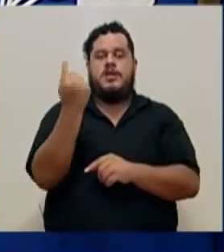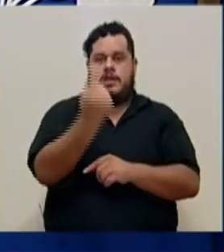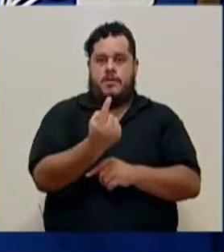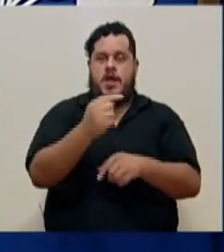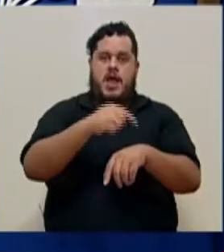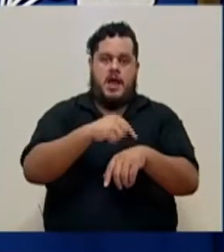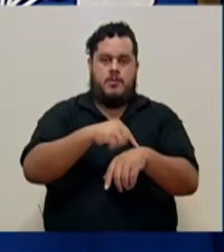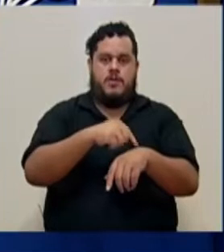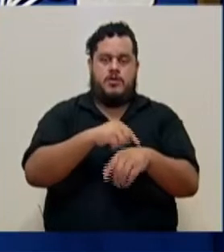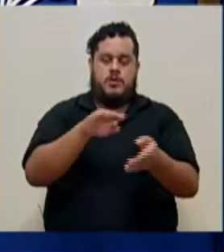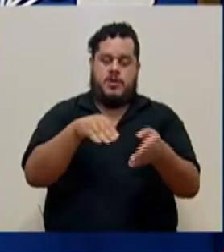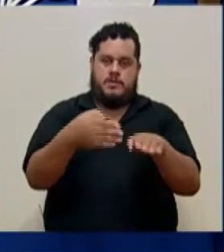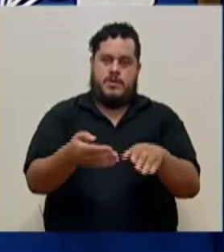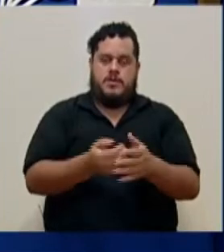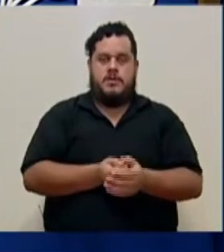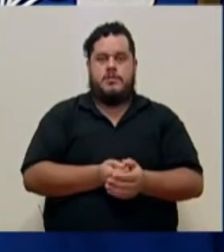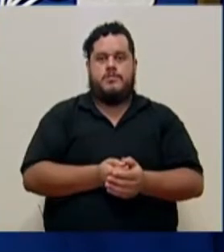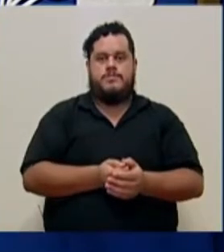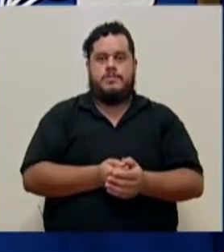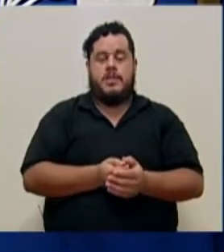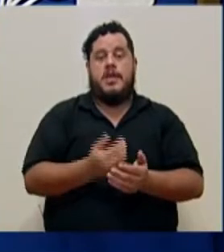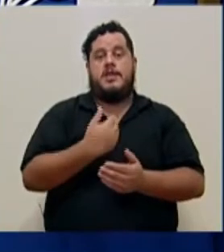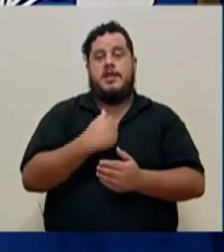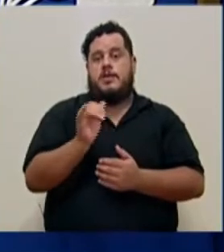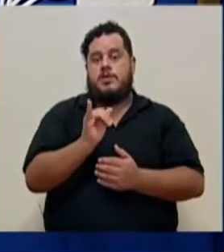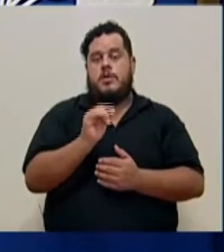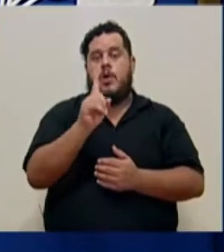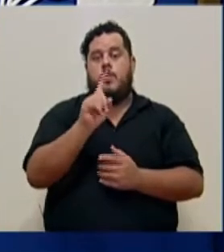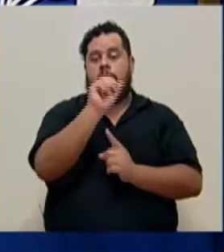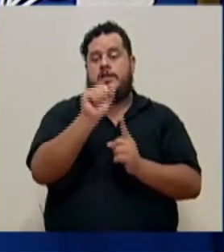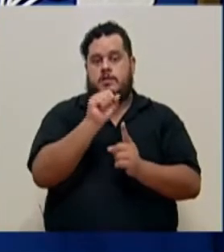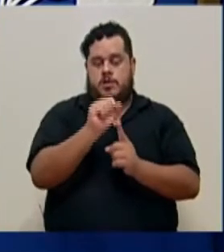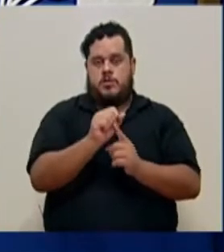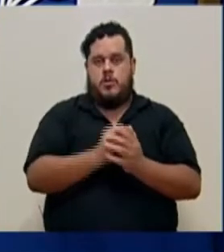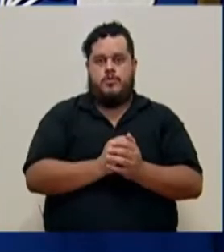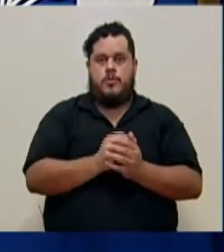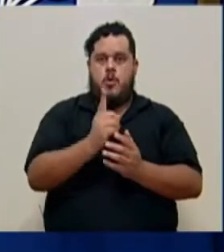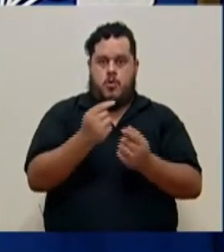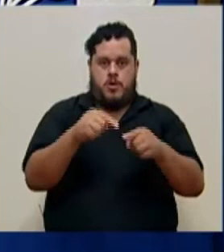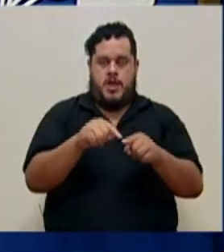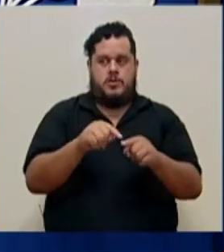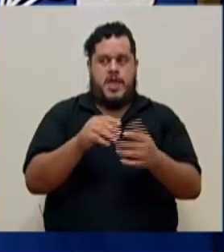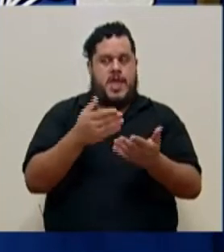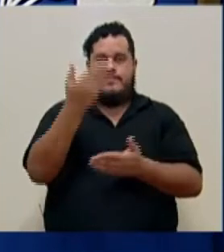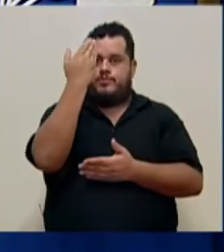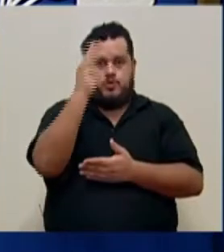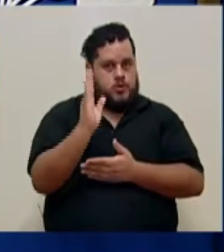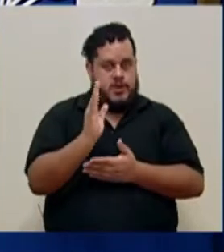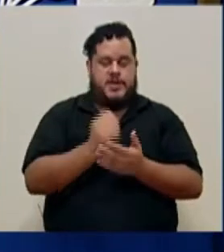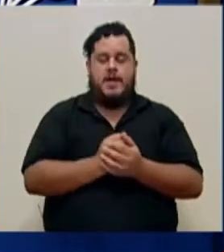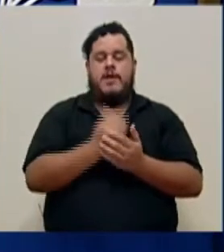al momento del fallecimiento. Tenemos además un caso que queda indeterminado, porque a pesar de que se